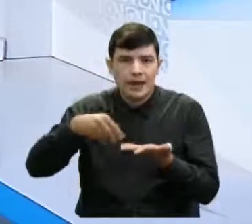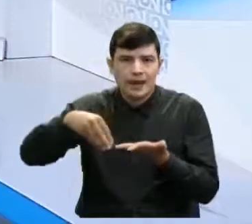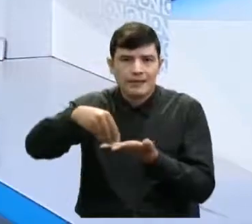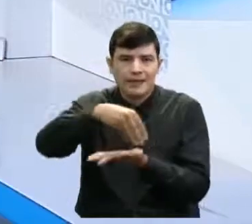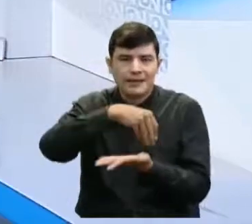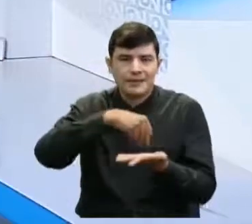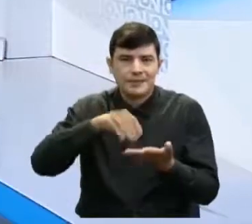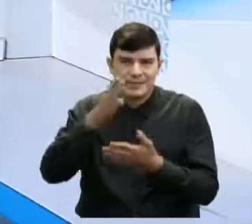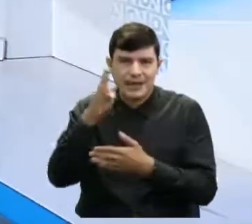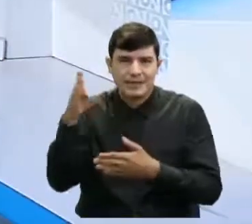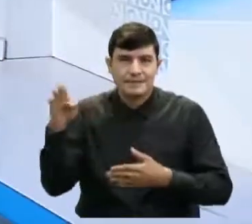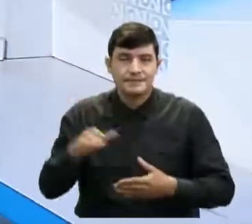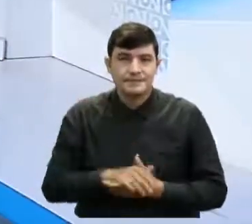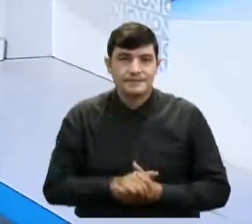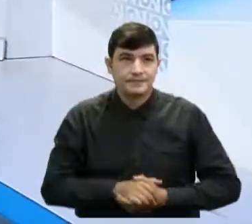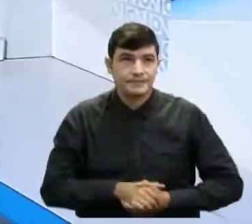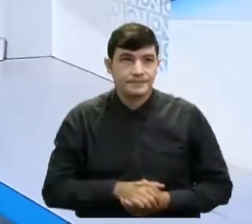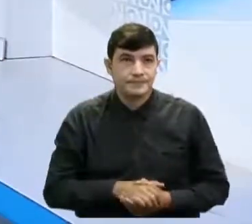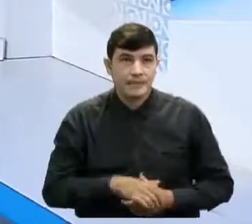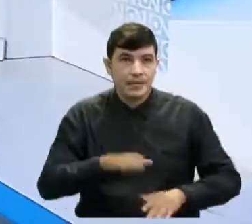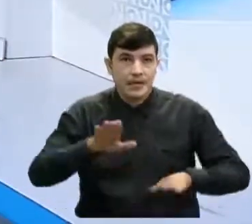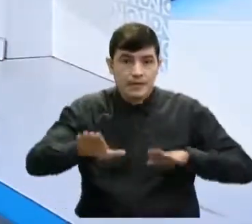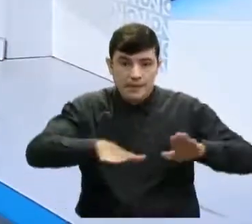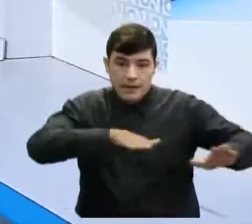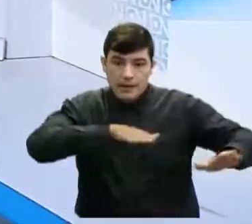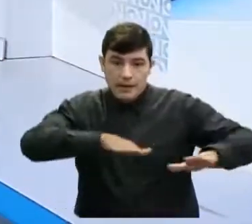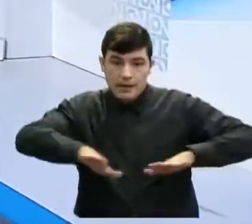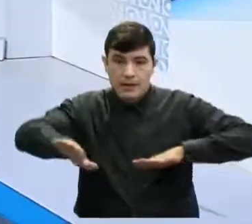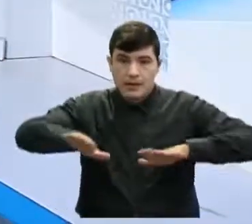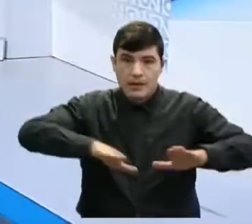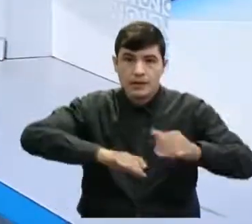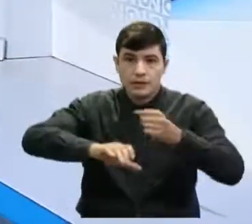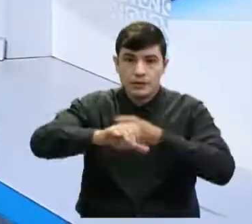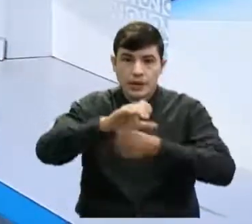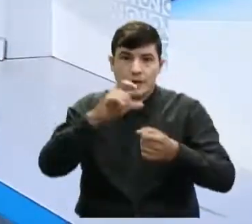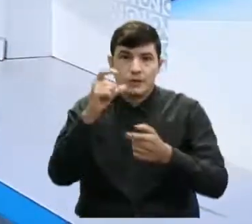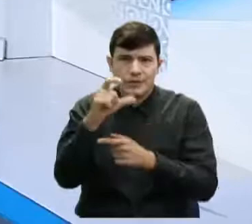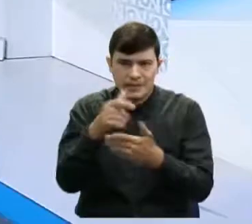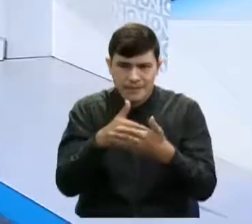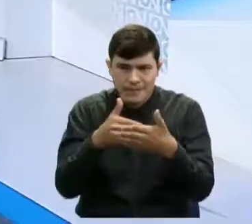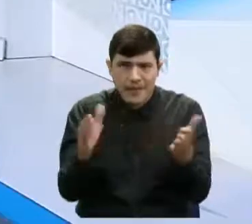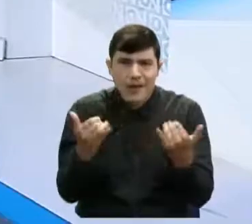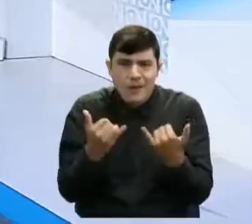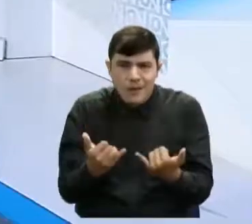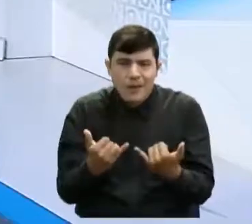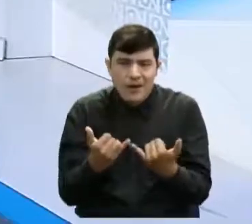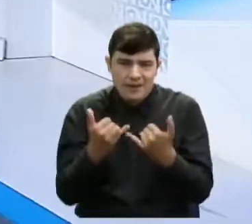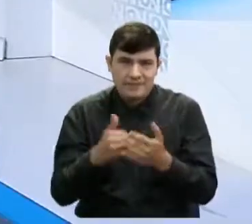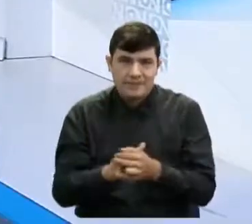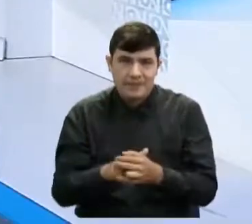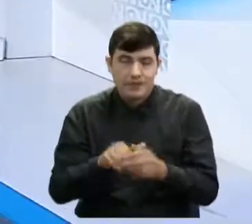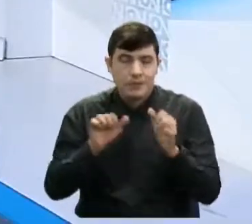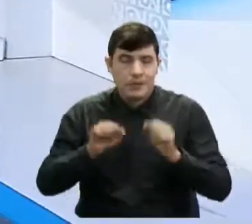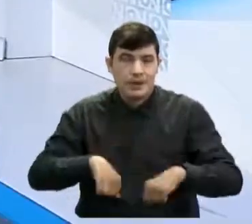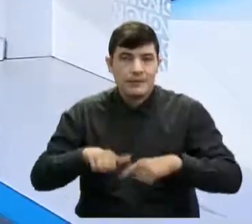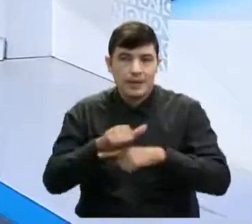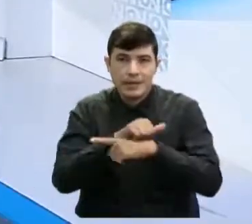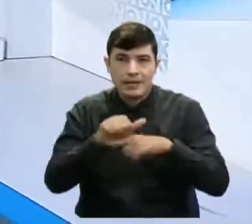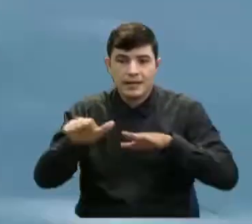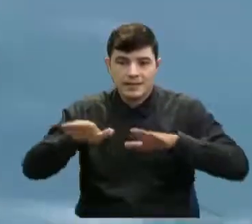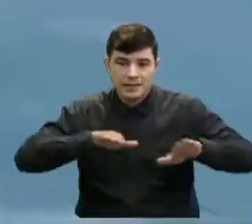el patinódromo enrique lara hernández de la ciudad de cúcuta tiene actividad nuevamente fue abierto para la práctica del patinaje en norte de santander